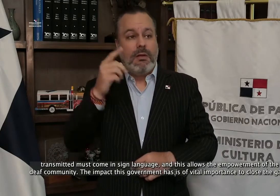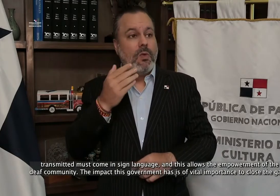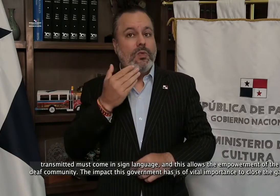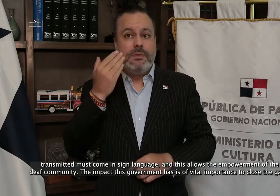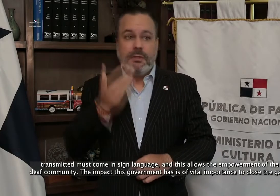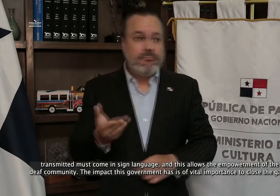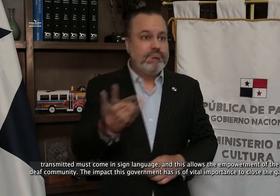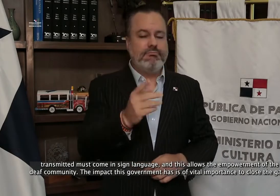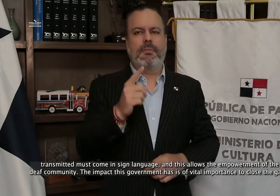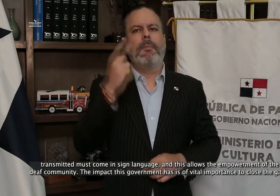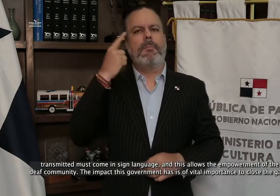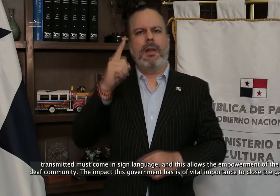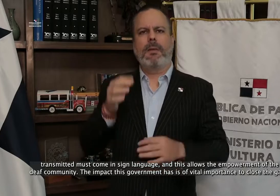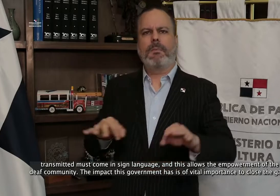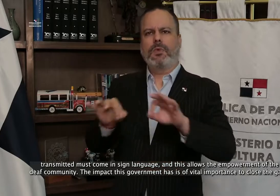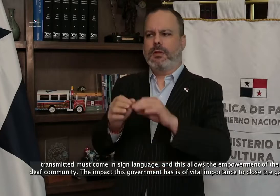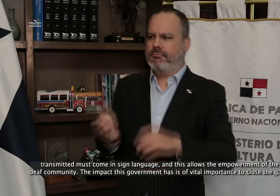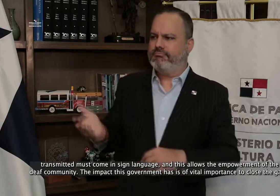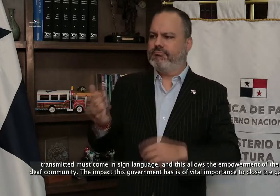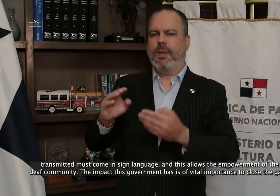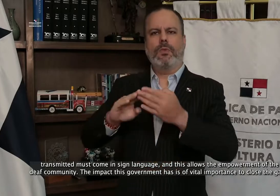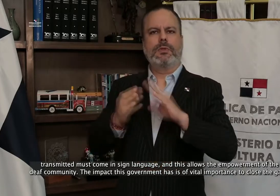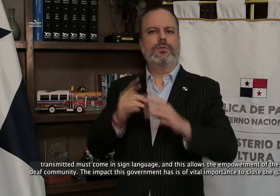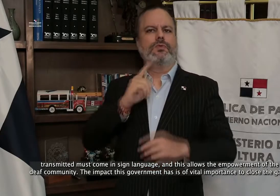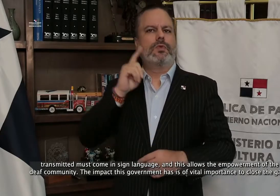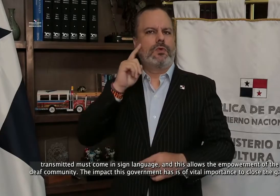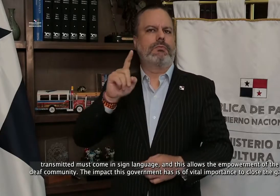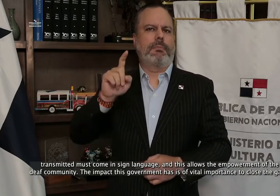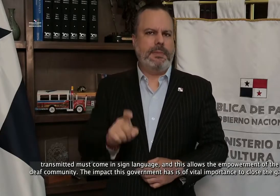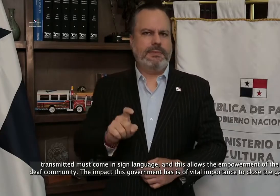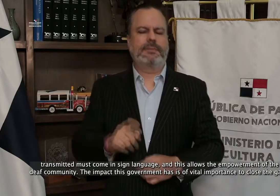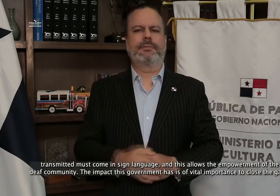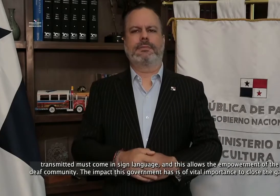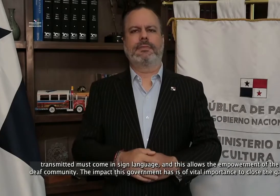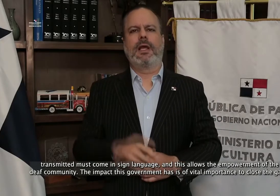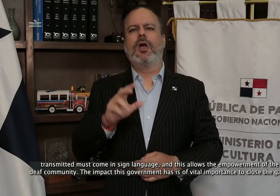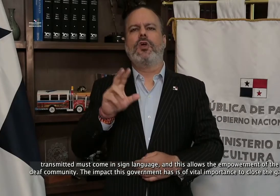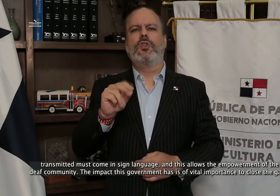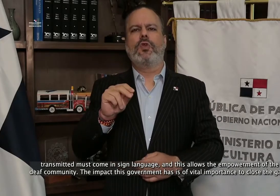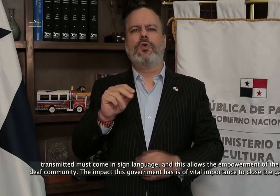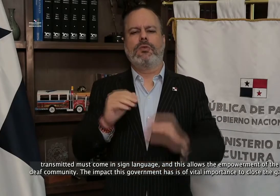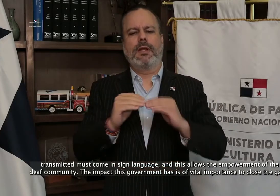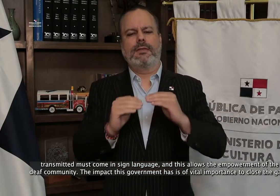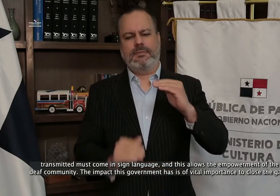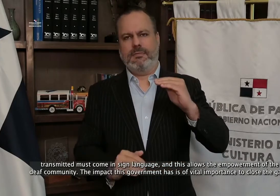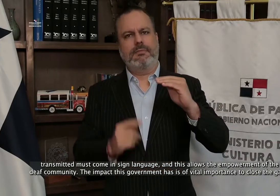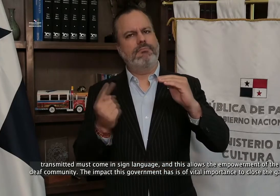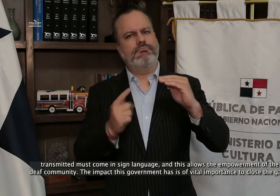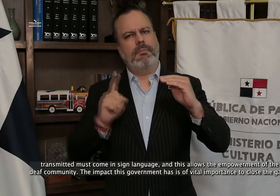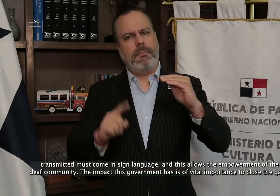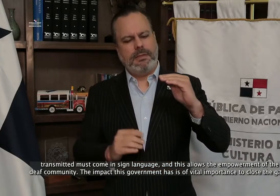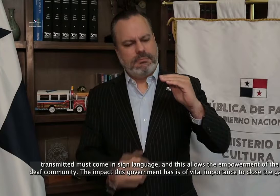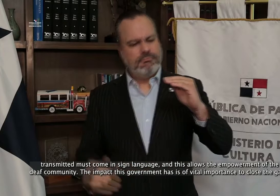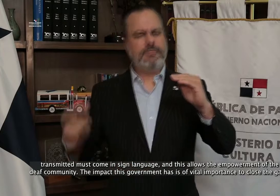señas y ésta permita empoderar a la comunidad sorda. Ese impacto que tiene el gobierno es